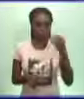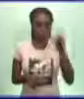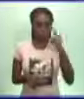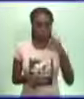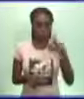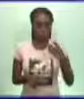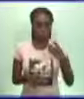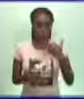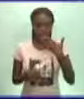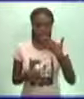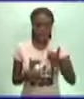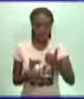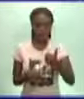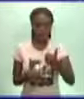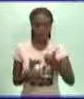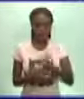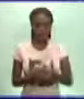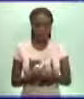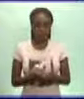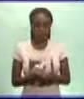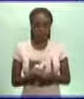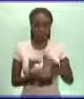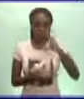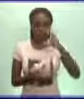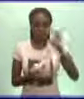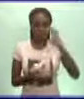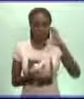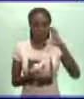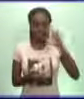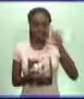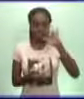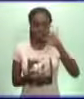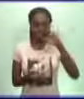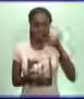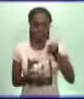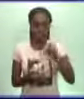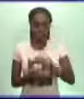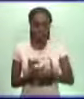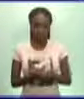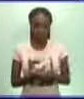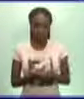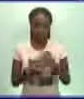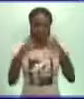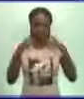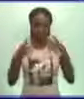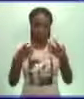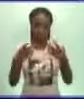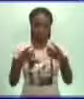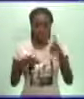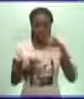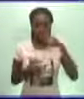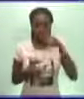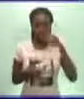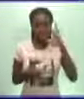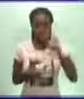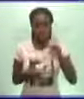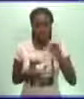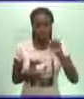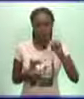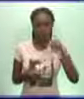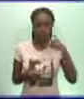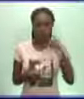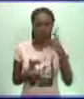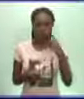fama le ha aportado es Cecilia Valdés. Importante novela cubana que tuviste la